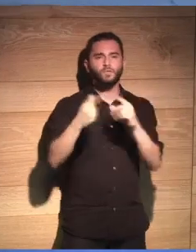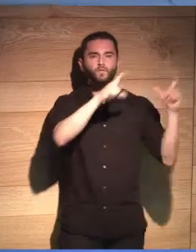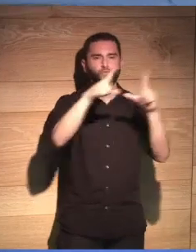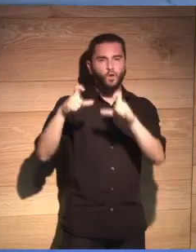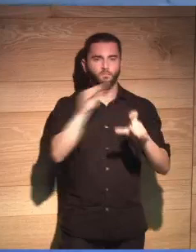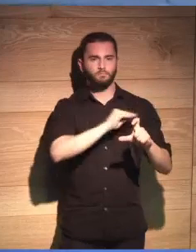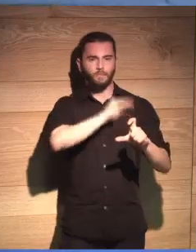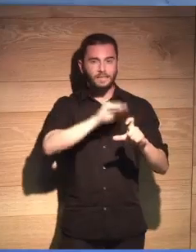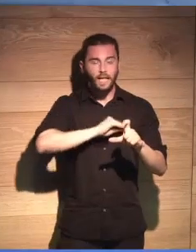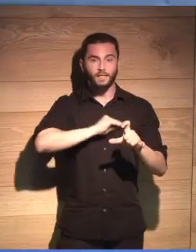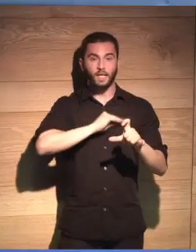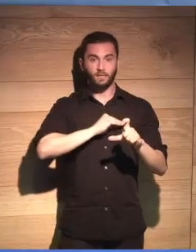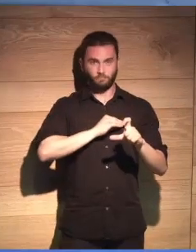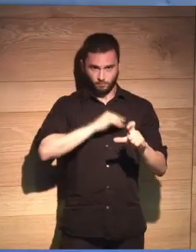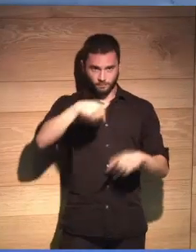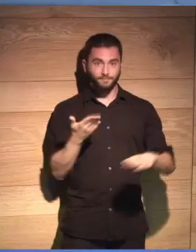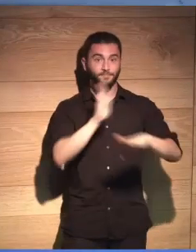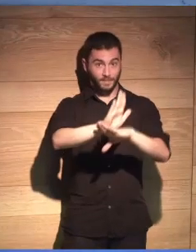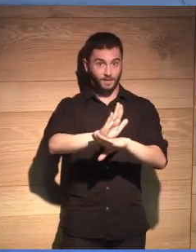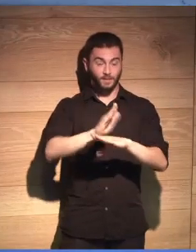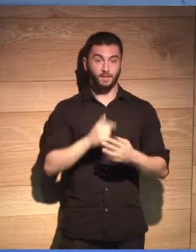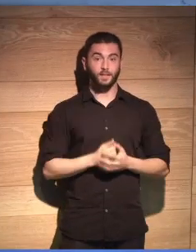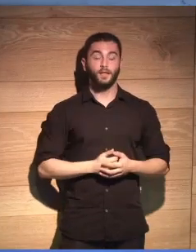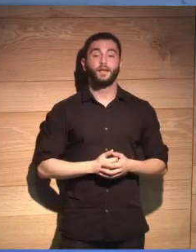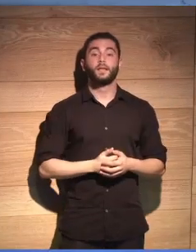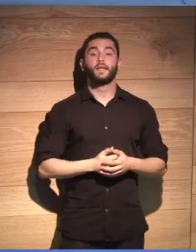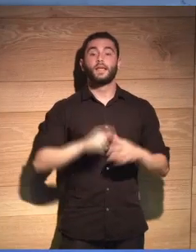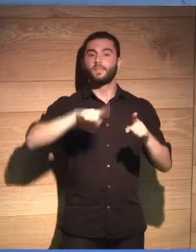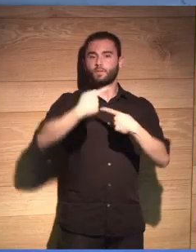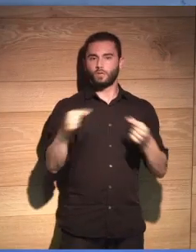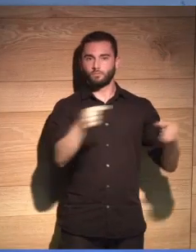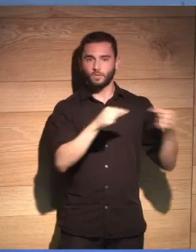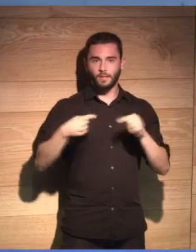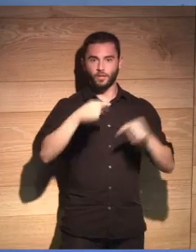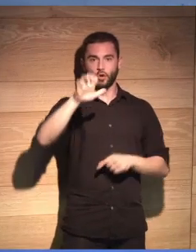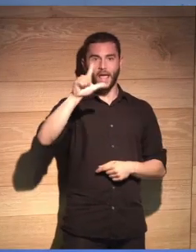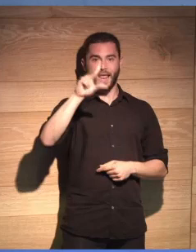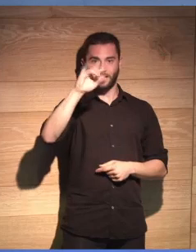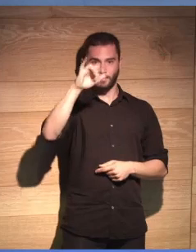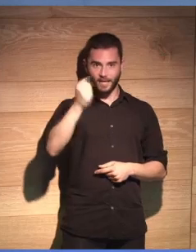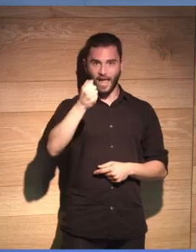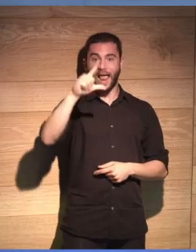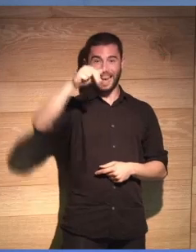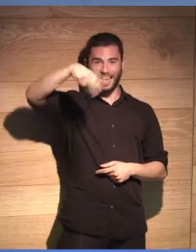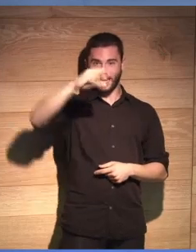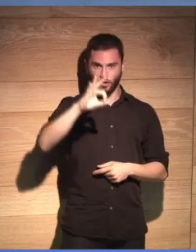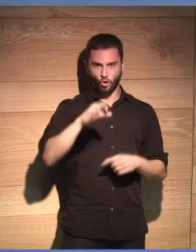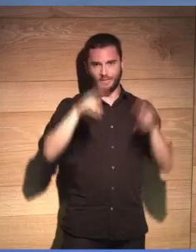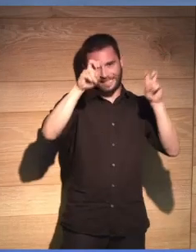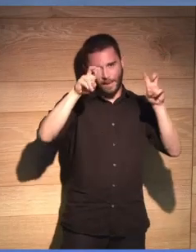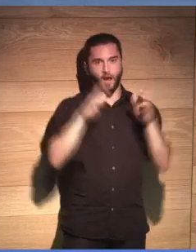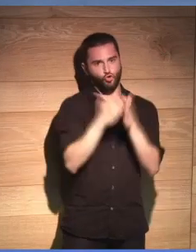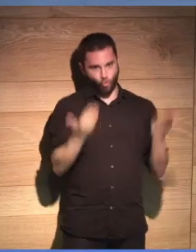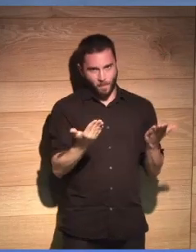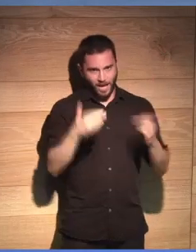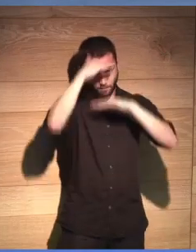fotos interesantes que les vamos a presentar. Y después vamos a tener un debate con Elvira Lindo sobre la novela. Es decir, al principio hablamos un